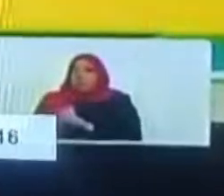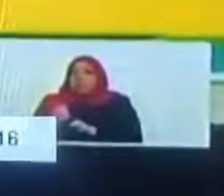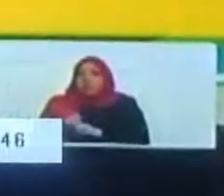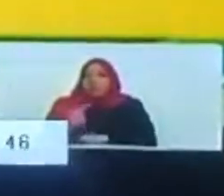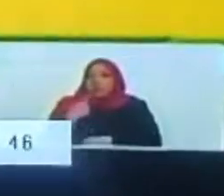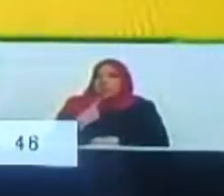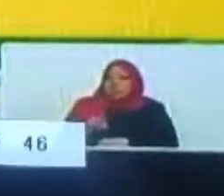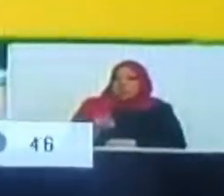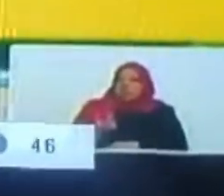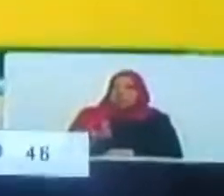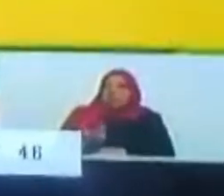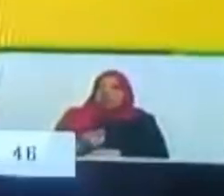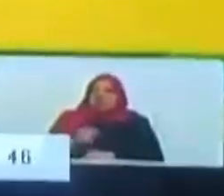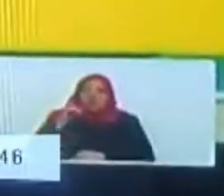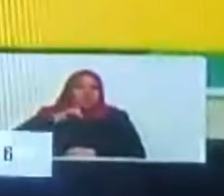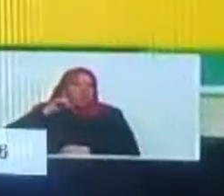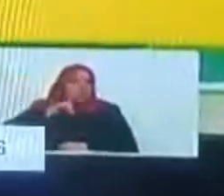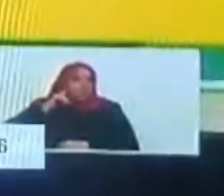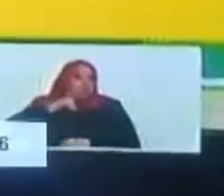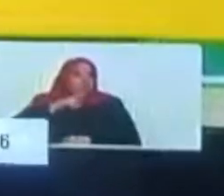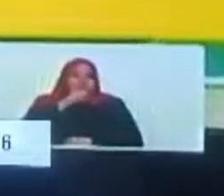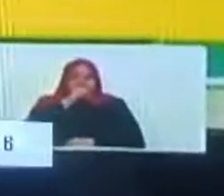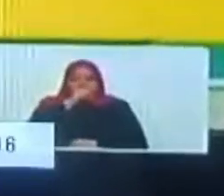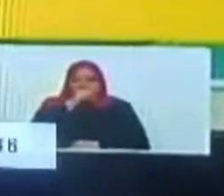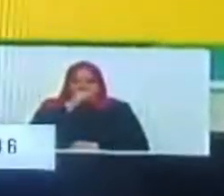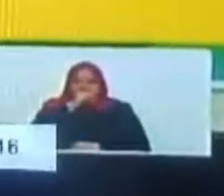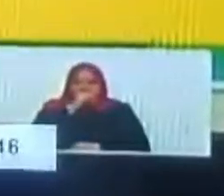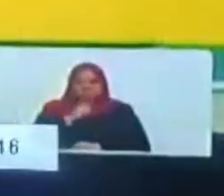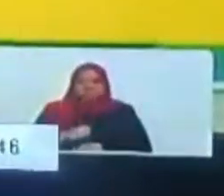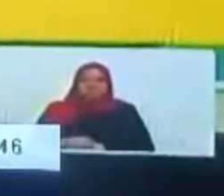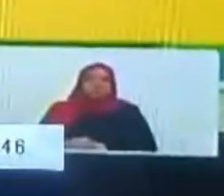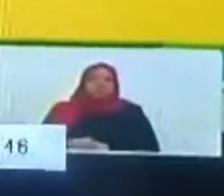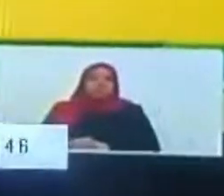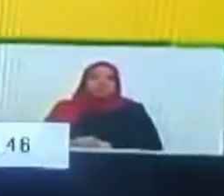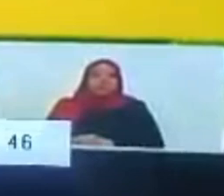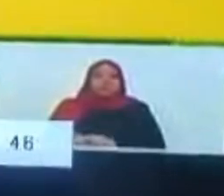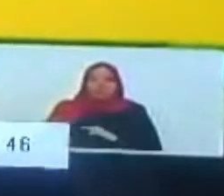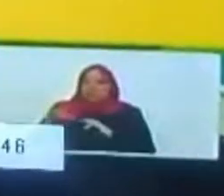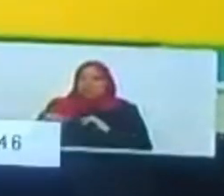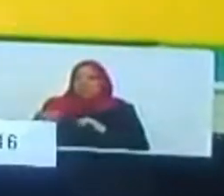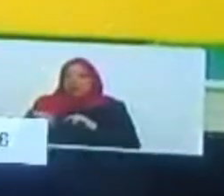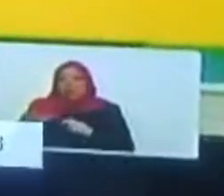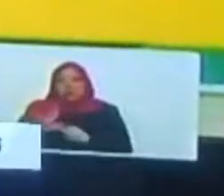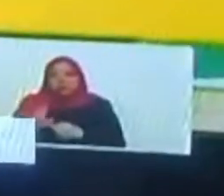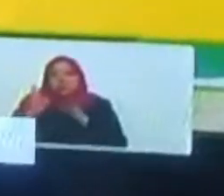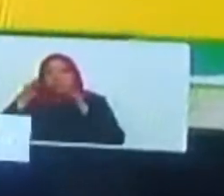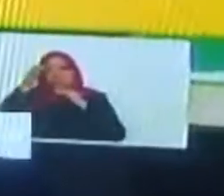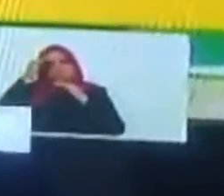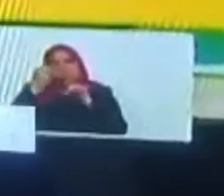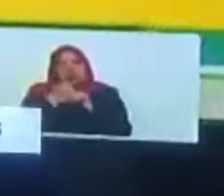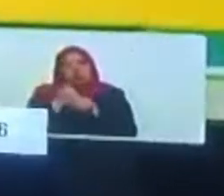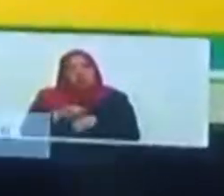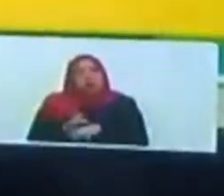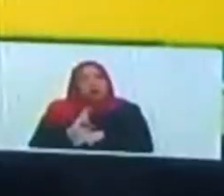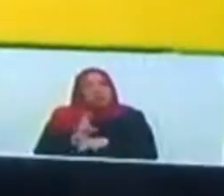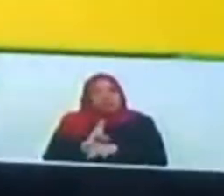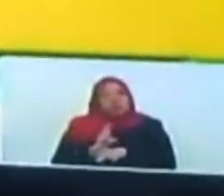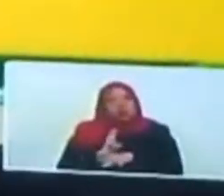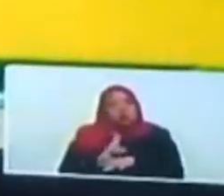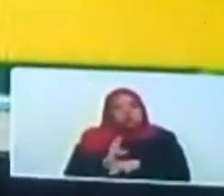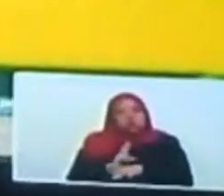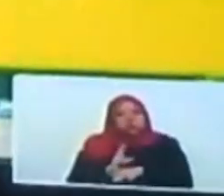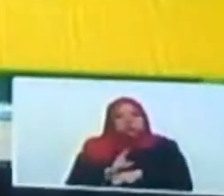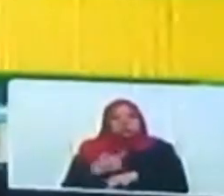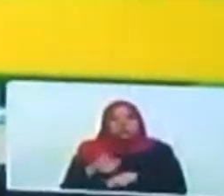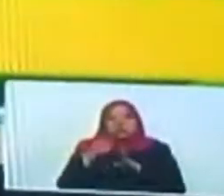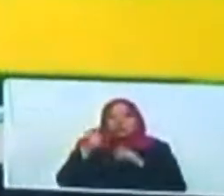decir mentira. Esa niña, y le mostró, fue atendida debidamente. Le dieron